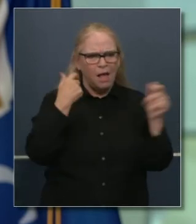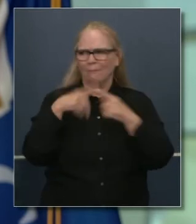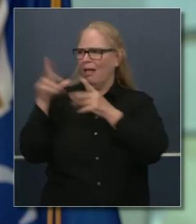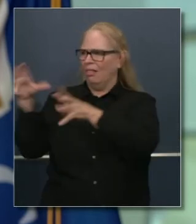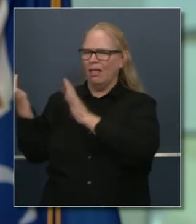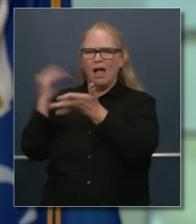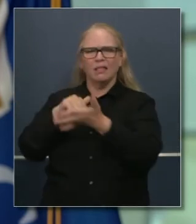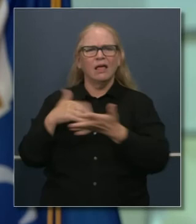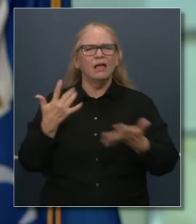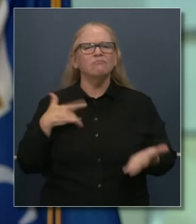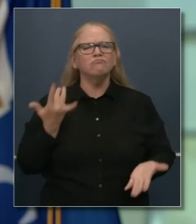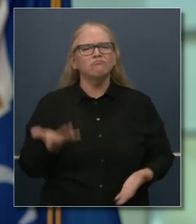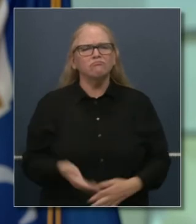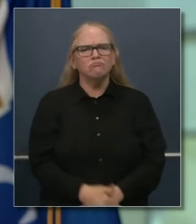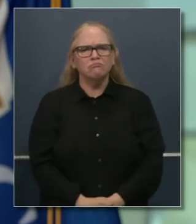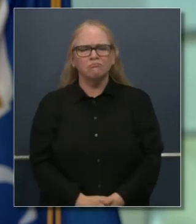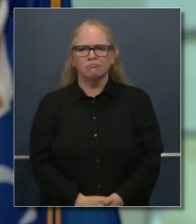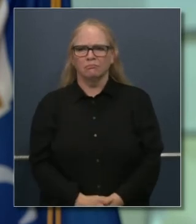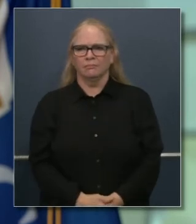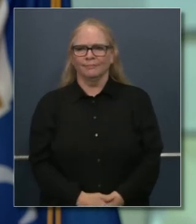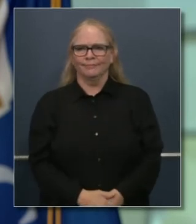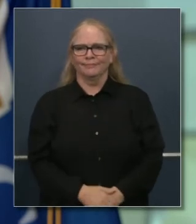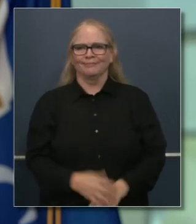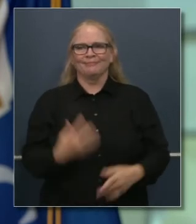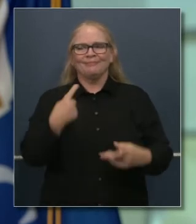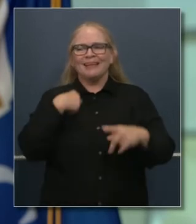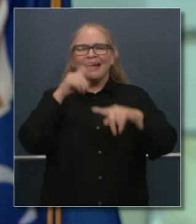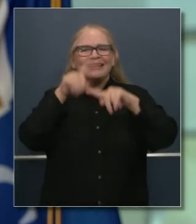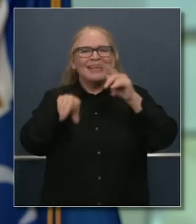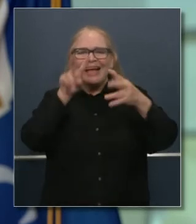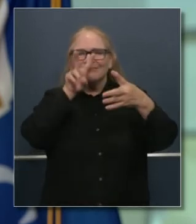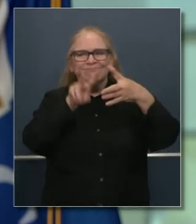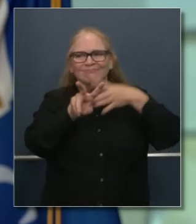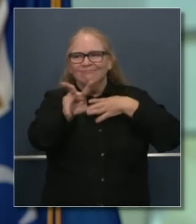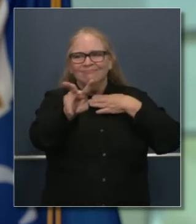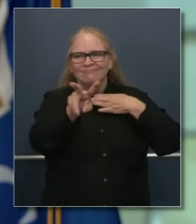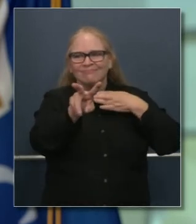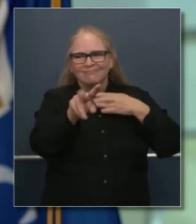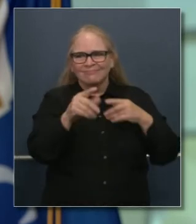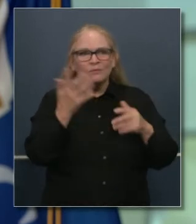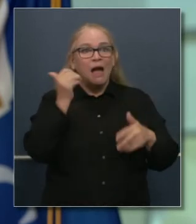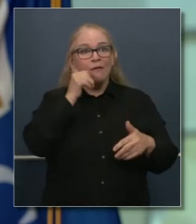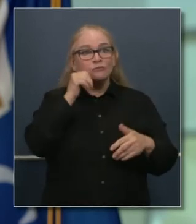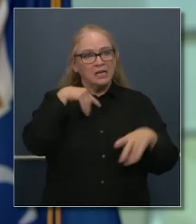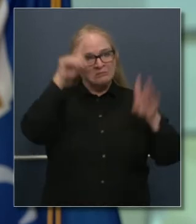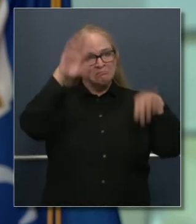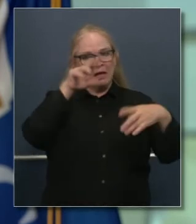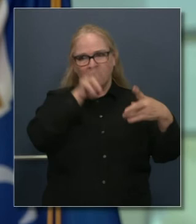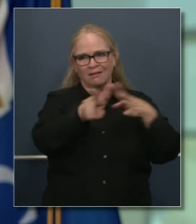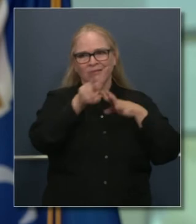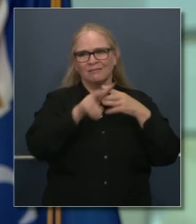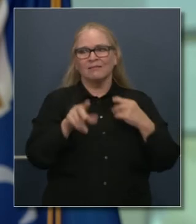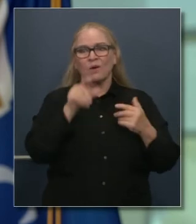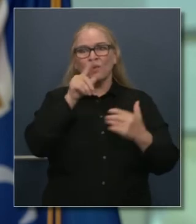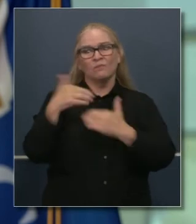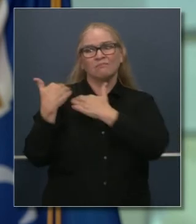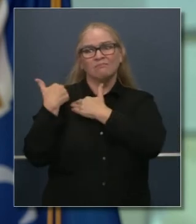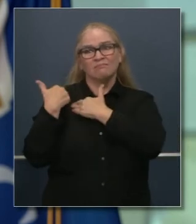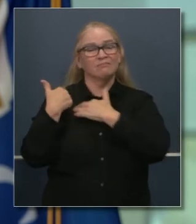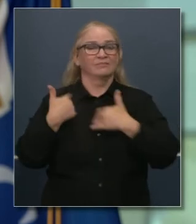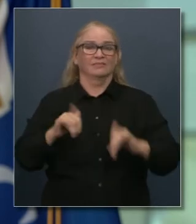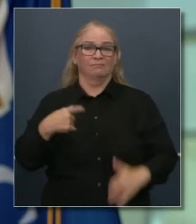estado del tamaño como el nuestro es difícil predecir qué va a suceder cada día finalmente tiene responsabilidad le doy las gracias